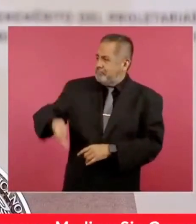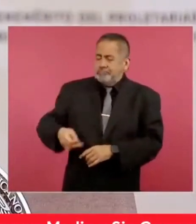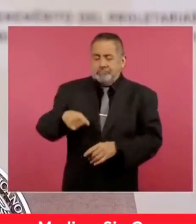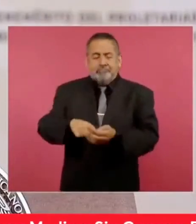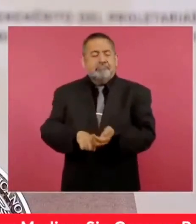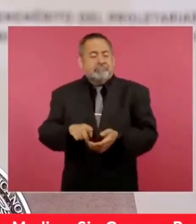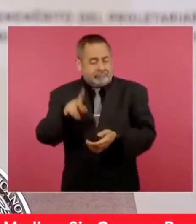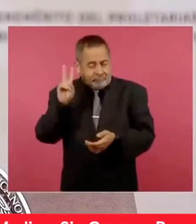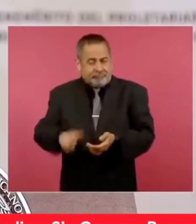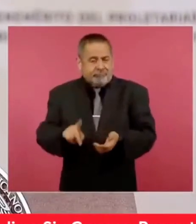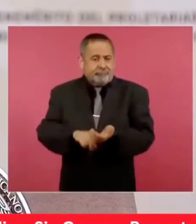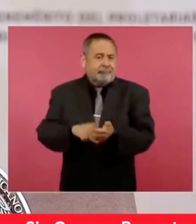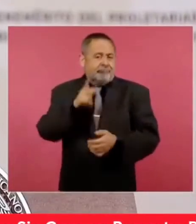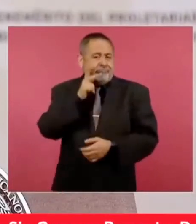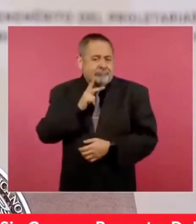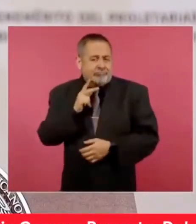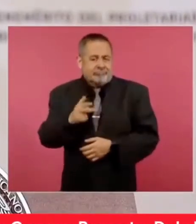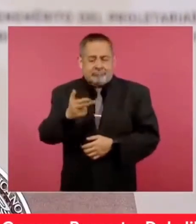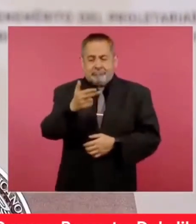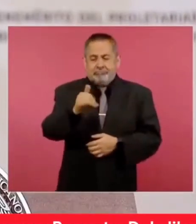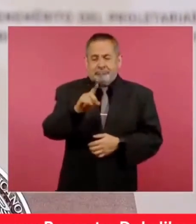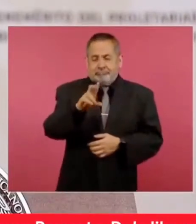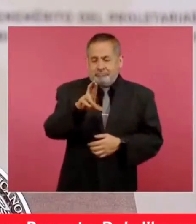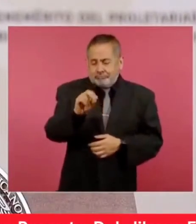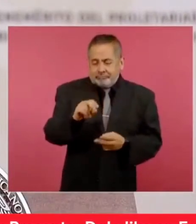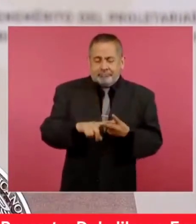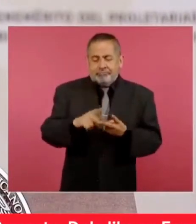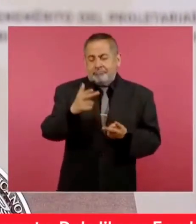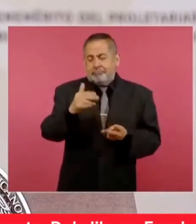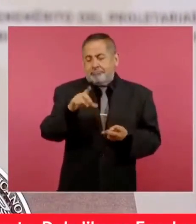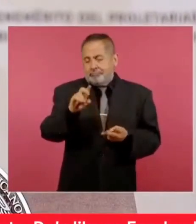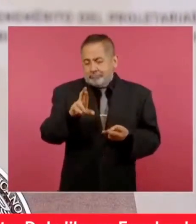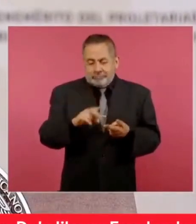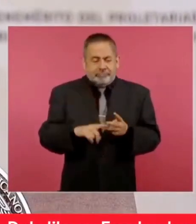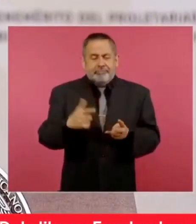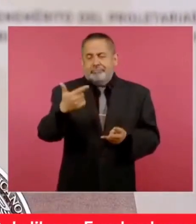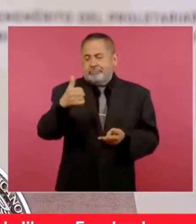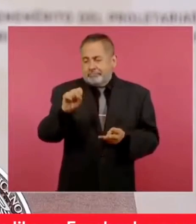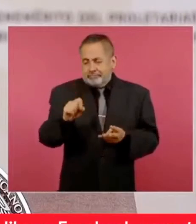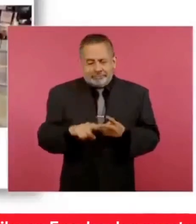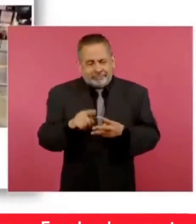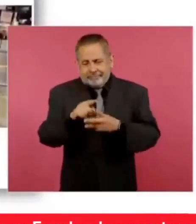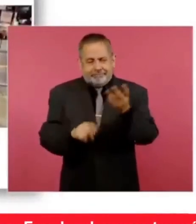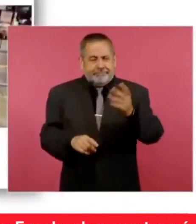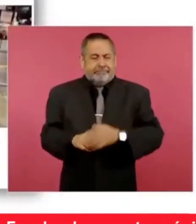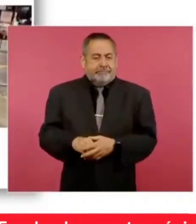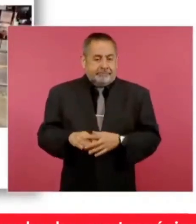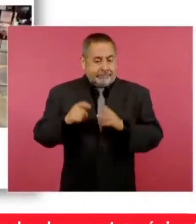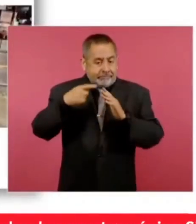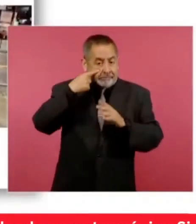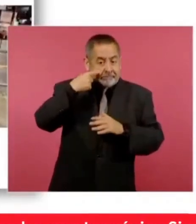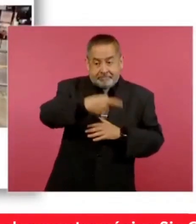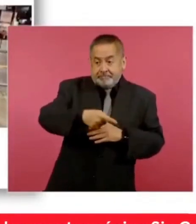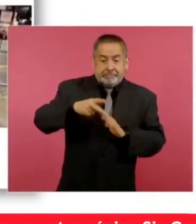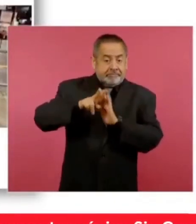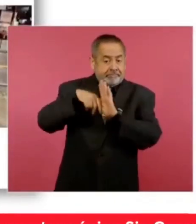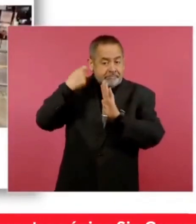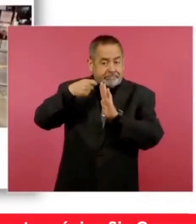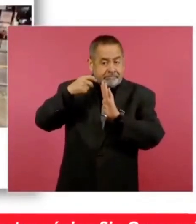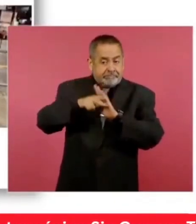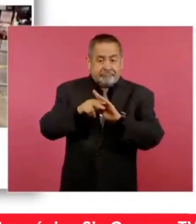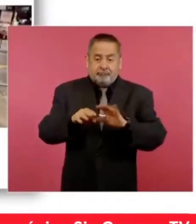petróleo, hidrocarburos, gasolina. El post es acompañado de un video que supuestamente mostraría